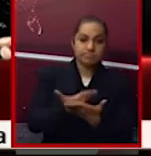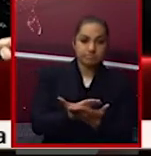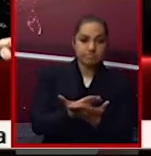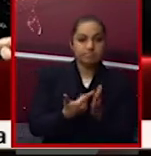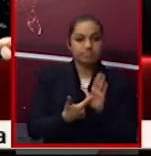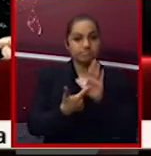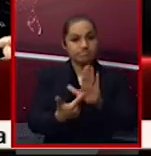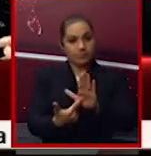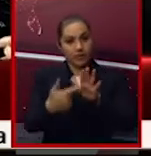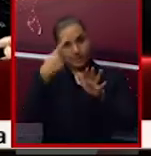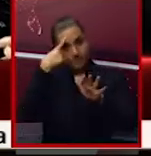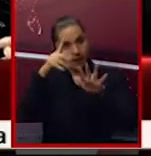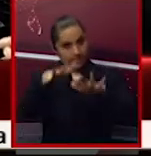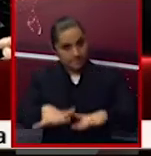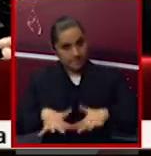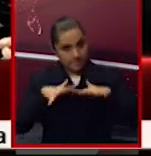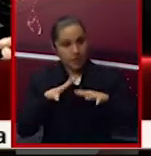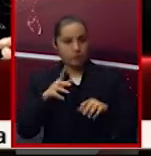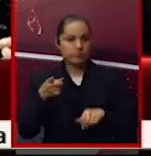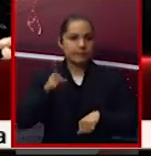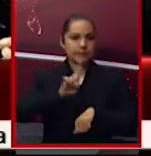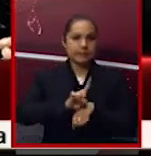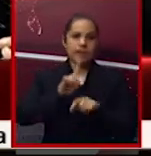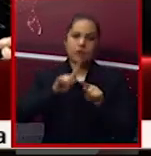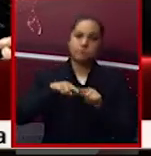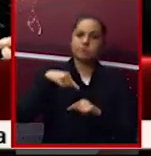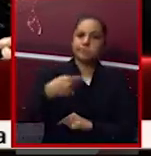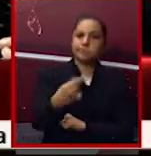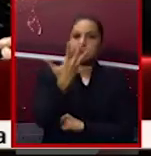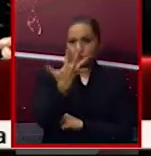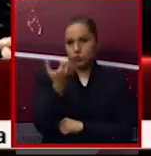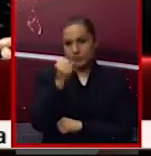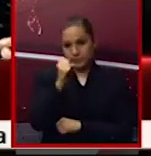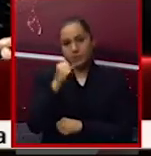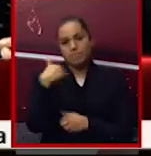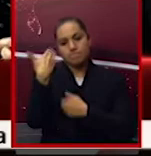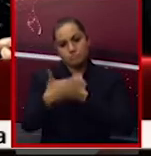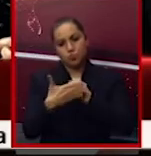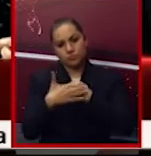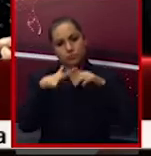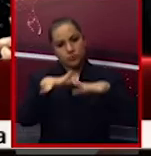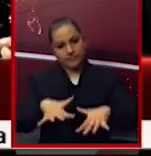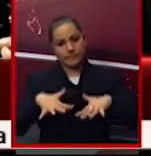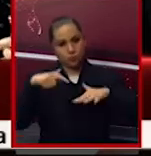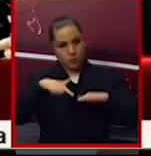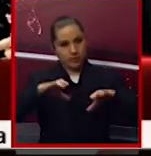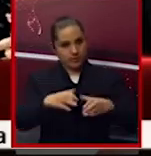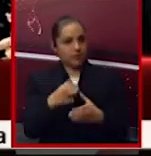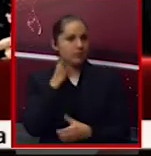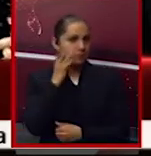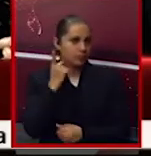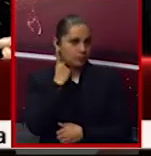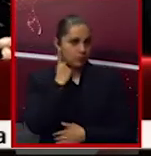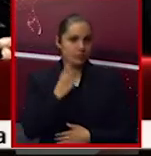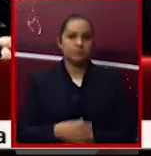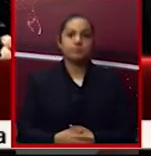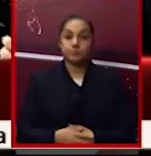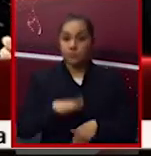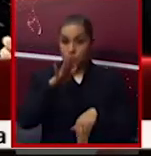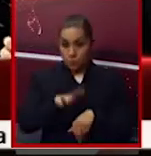el Pleno en la próxima sesión de esta Cámara de Diputados. Por